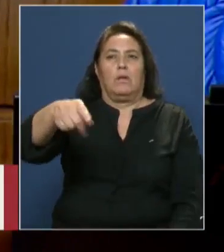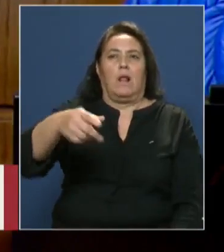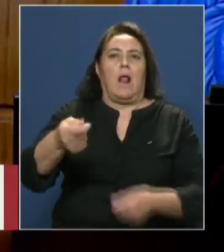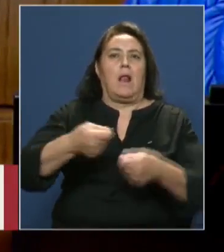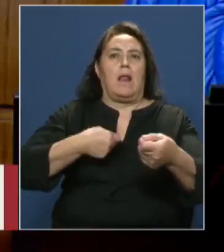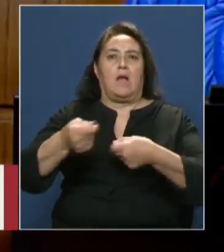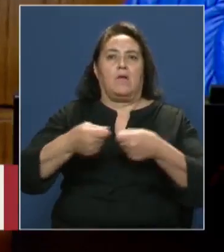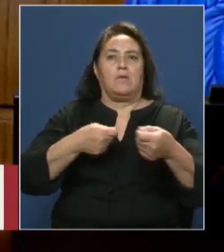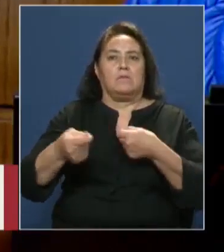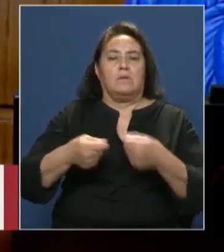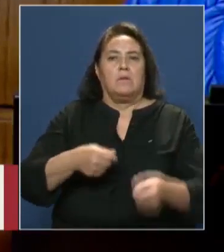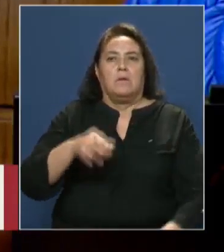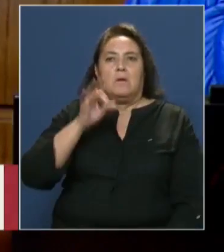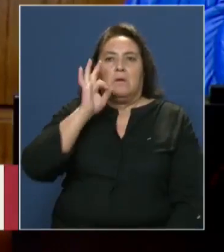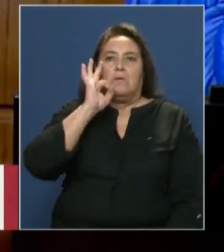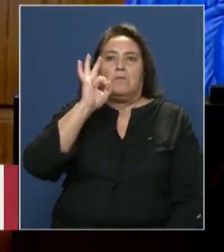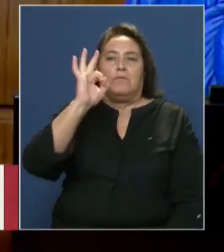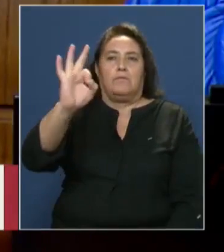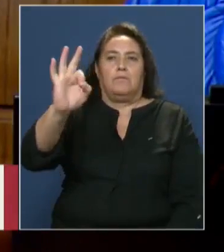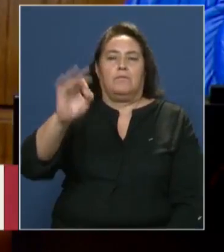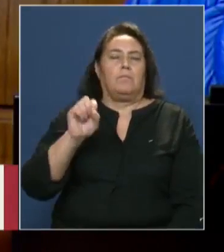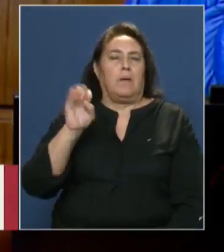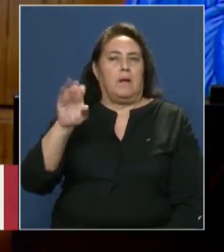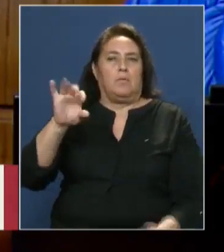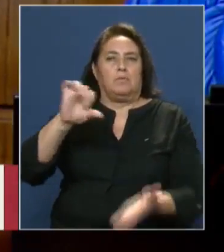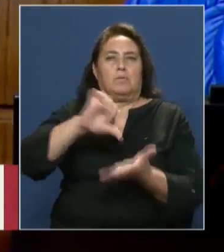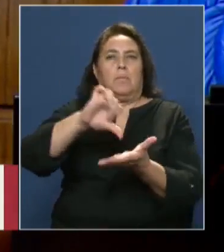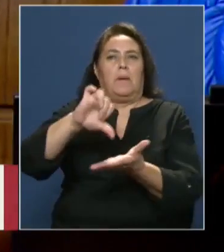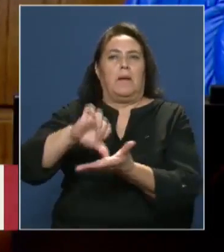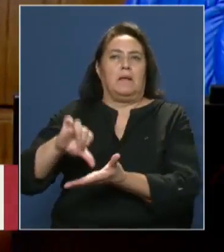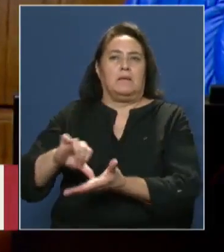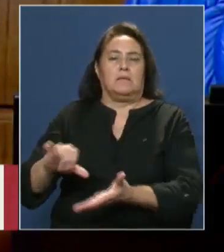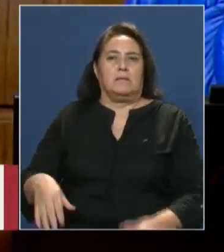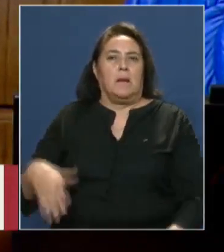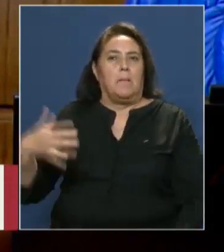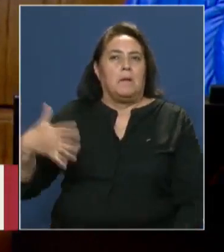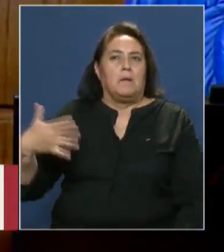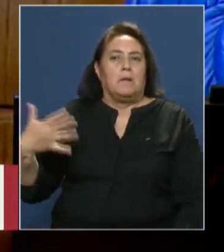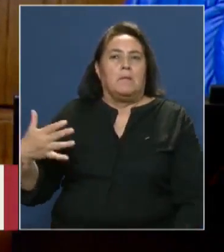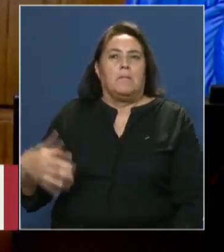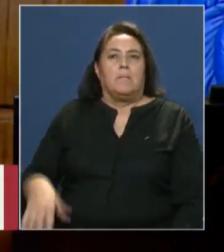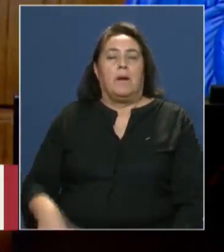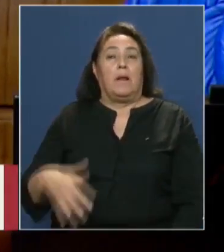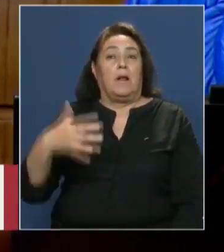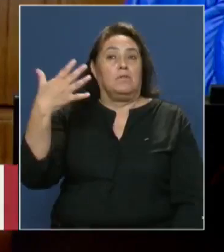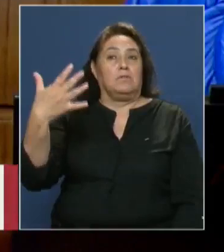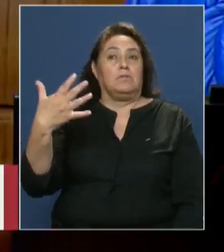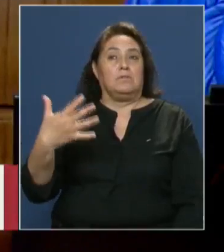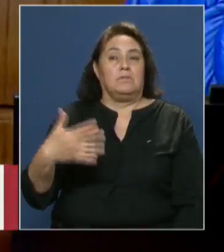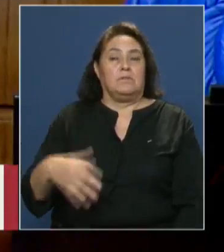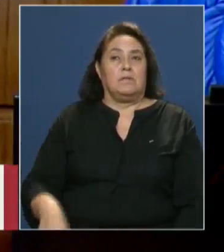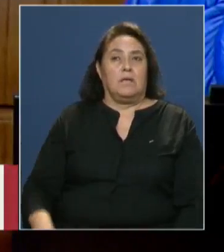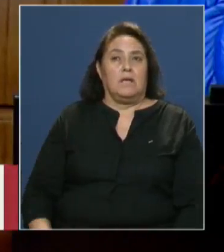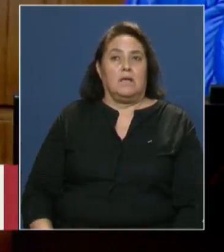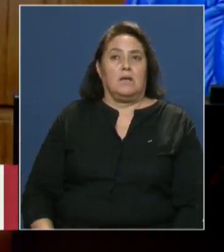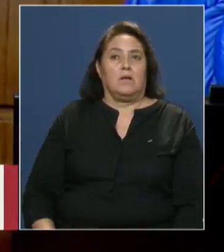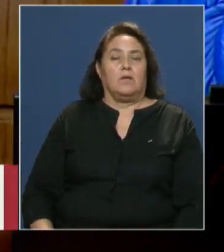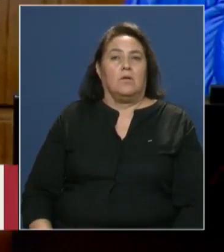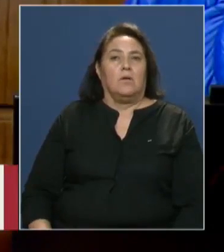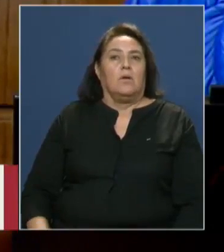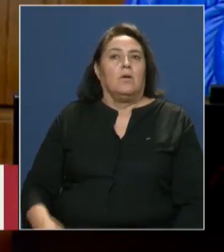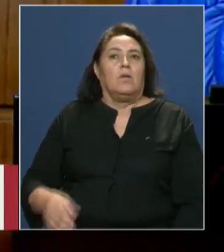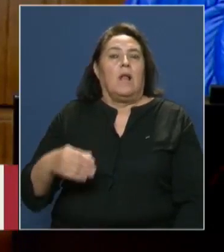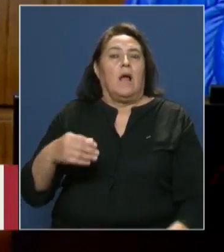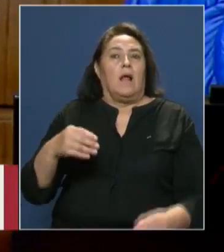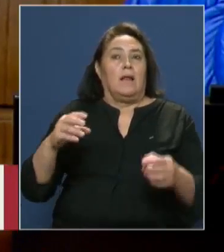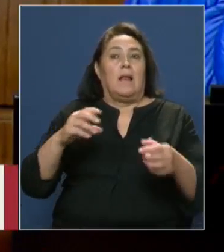más lucrativos para muchos países, principalmente para los 5 miembros permanentes del Consejo de Seguridad de las Naciones